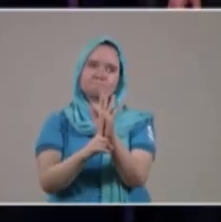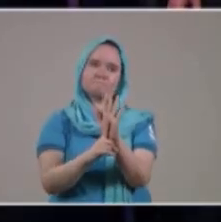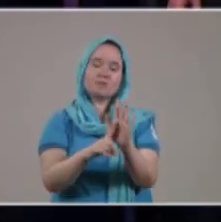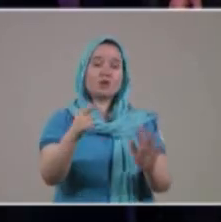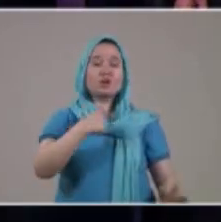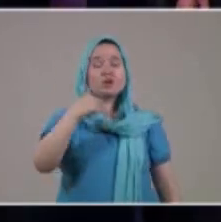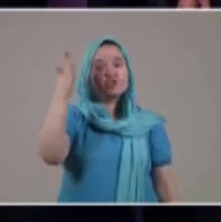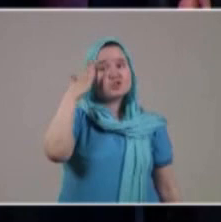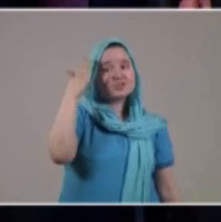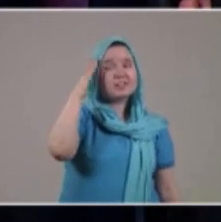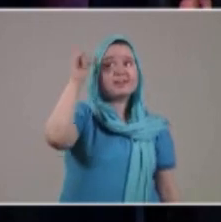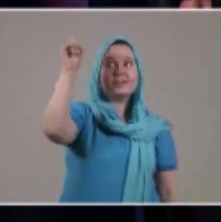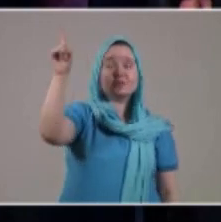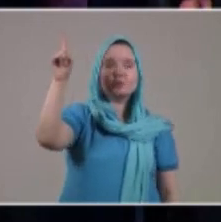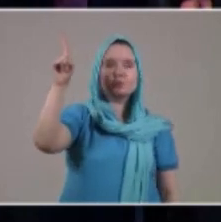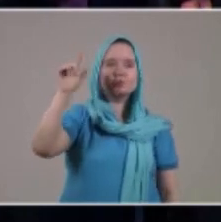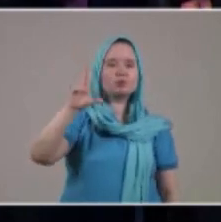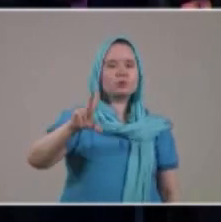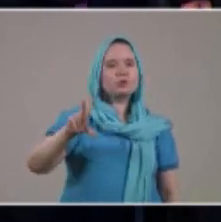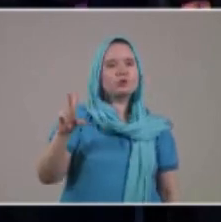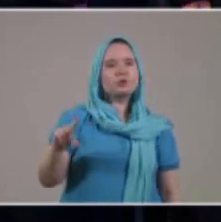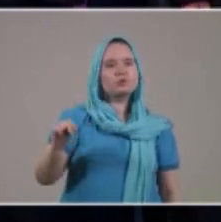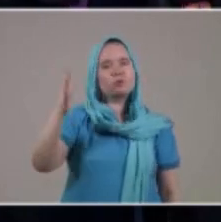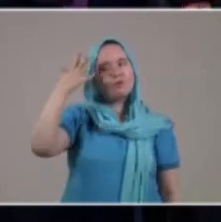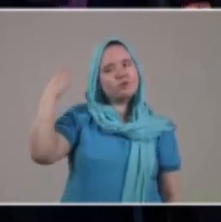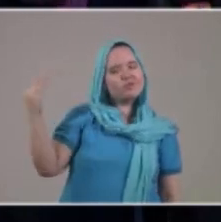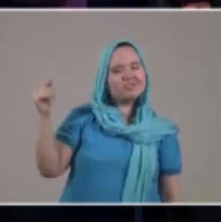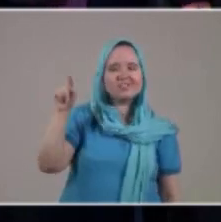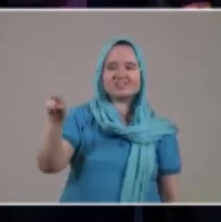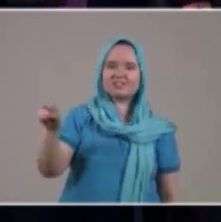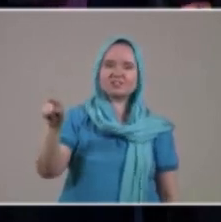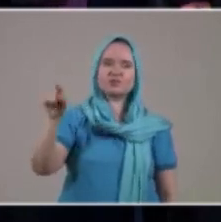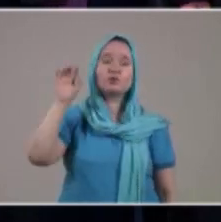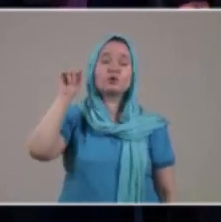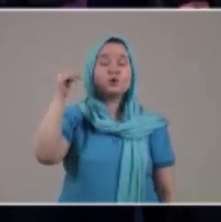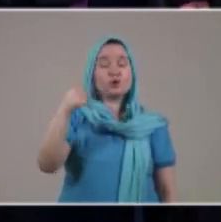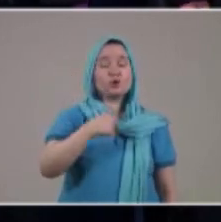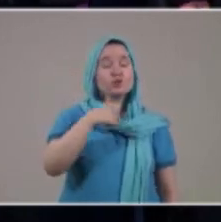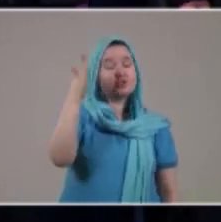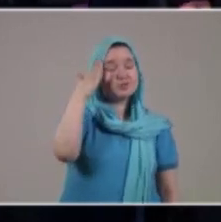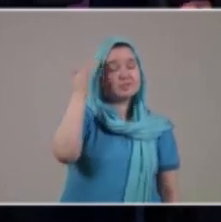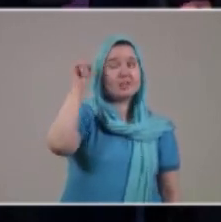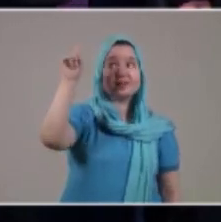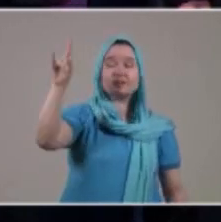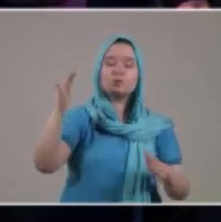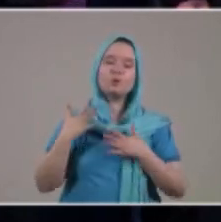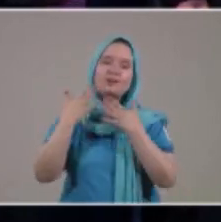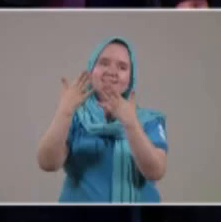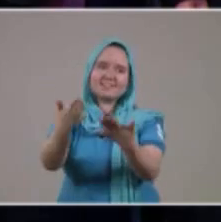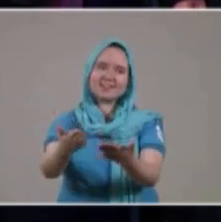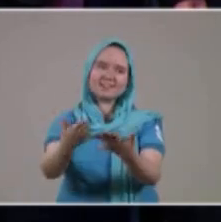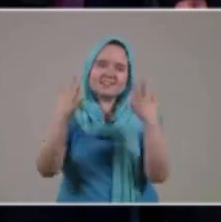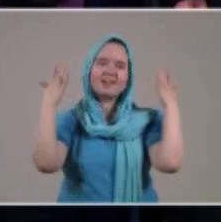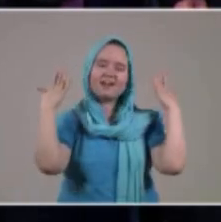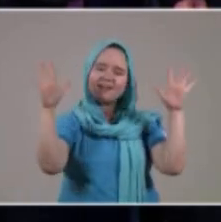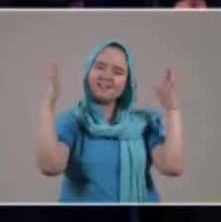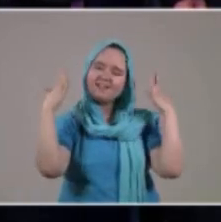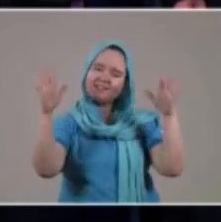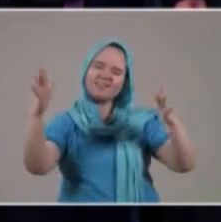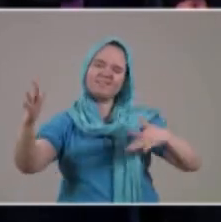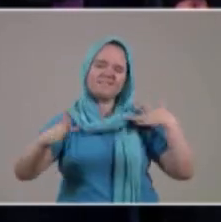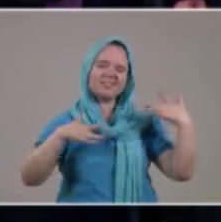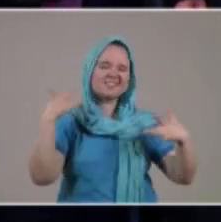Yo sé que tú no dejas eso así. Yo sé que tú les provees alegría y